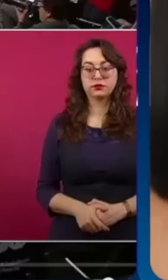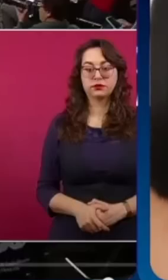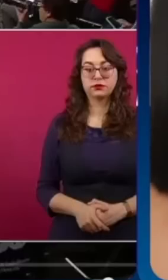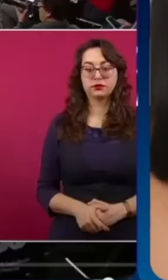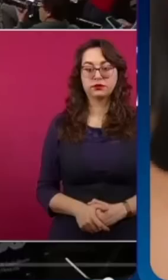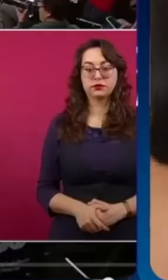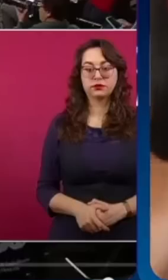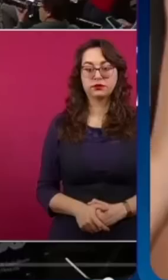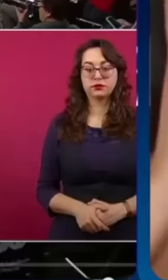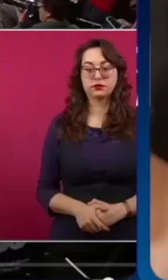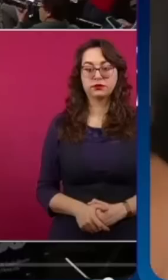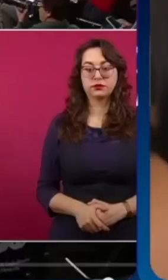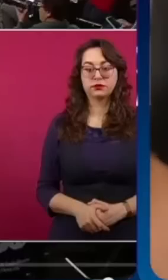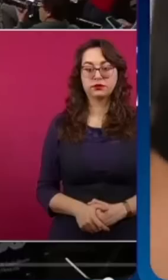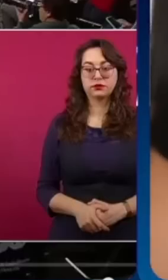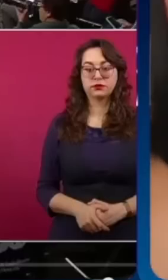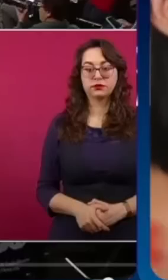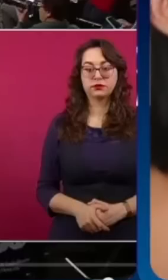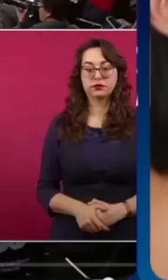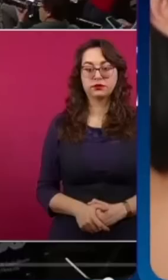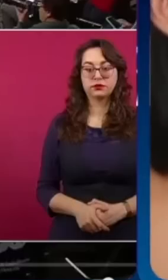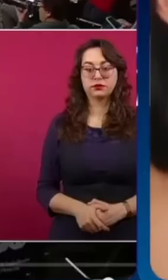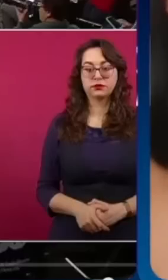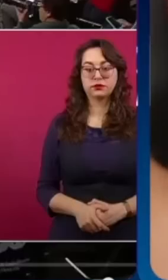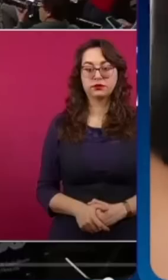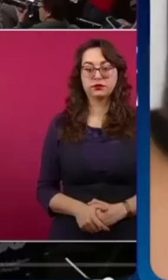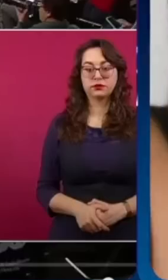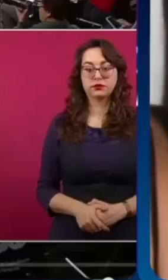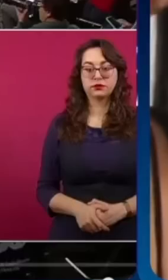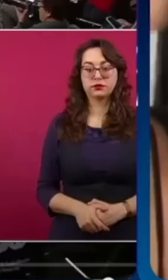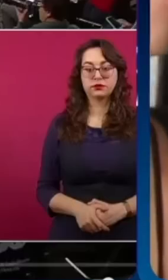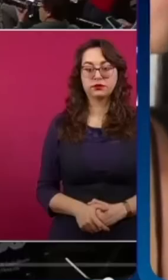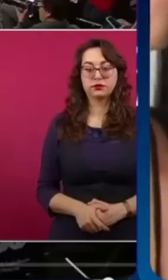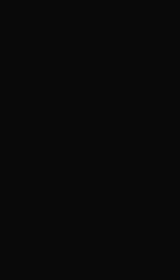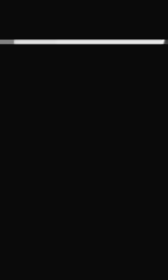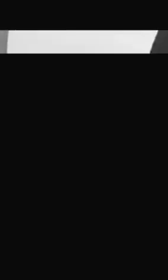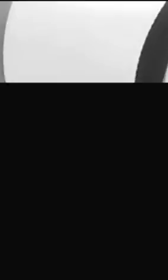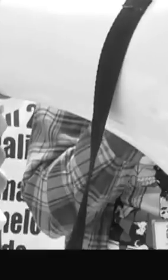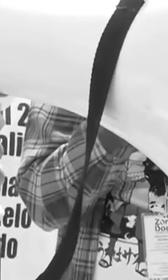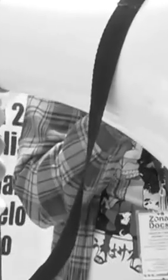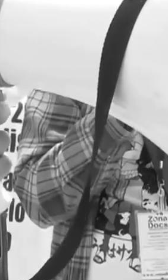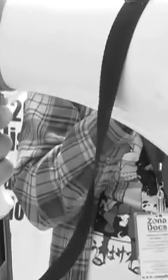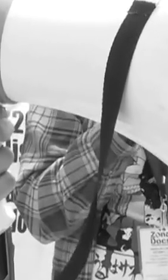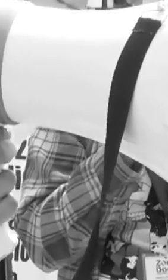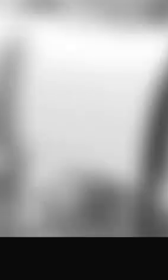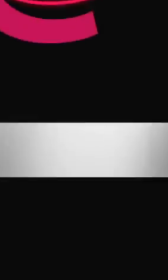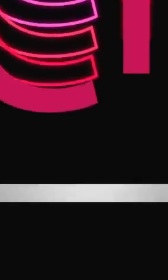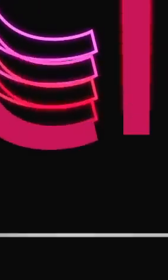Juncal Solano, no olvides compartir este video y nos vemos hasta la próxima. Adiós.